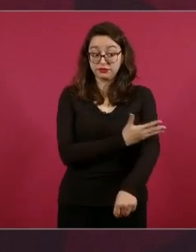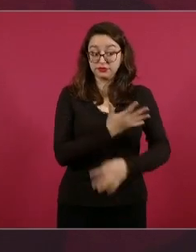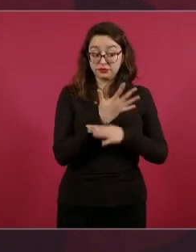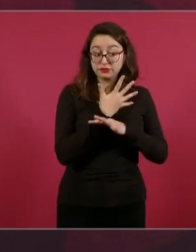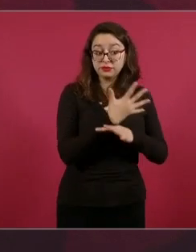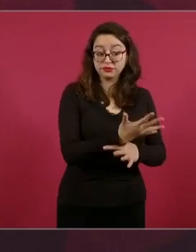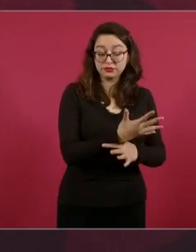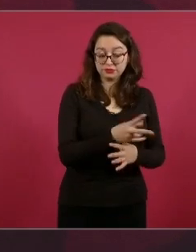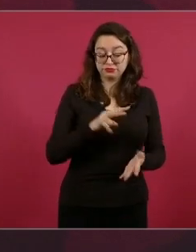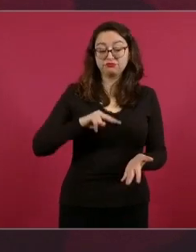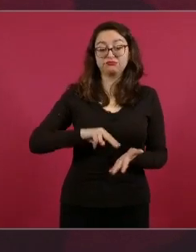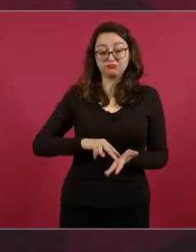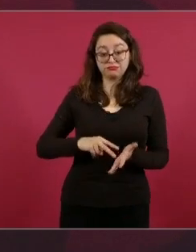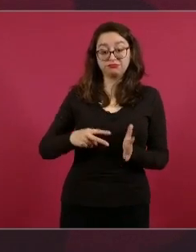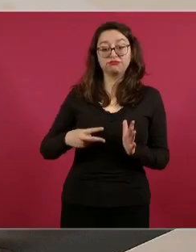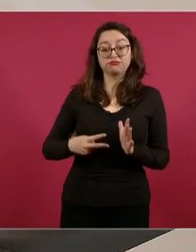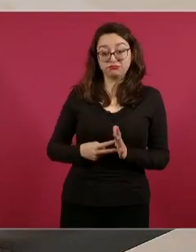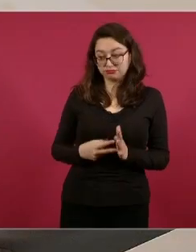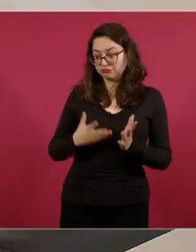Ahora,